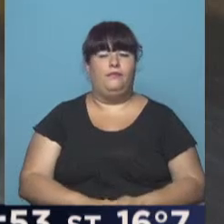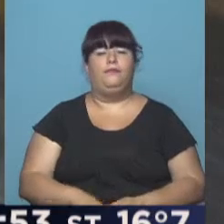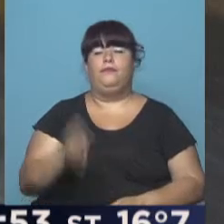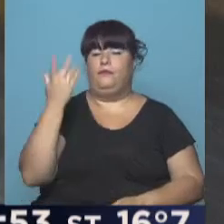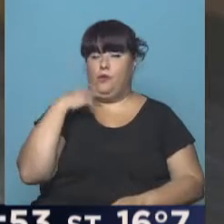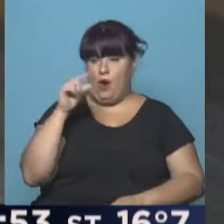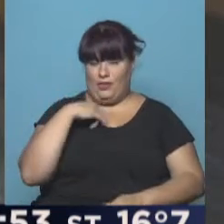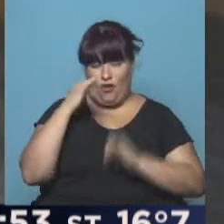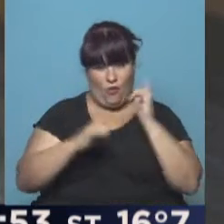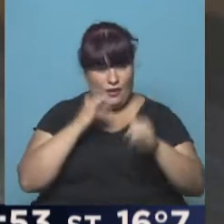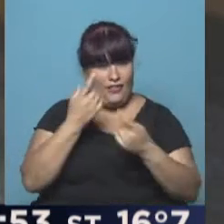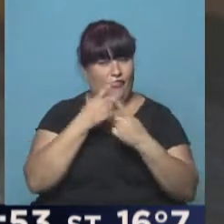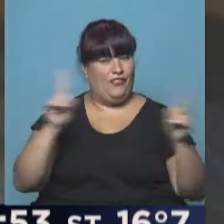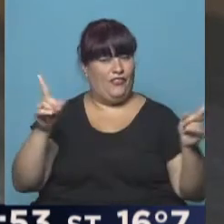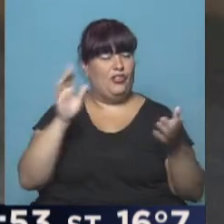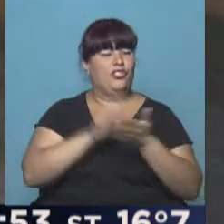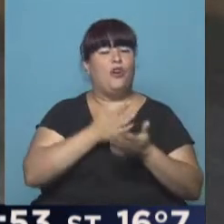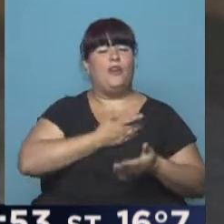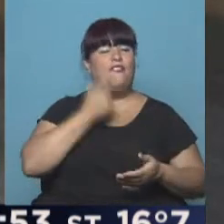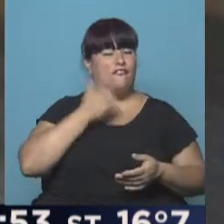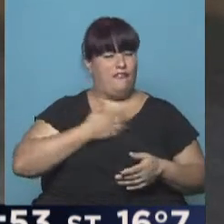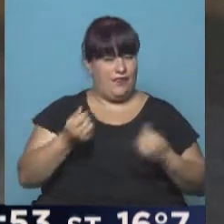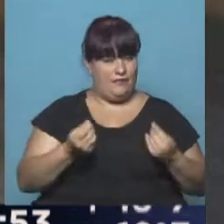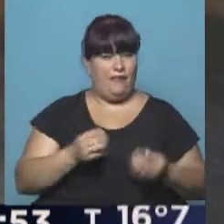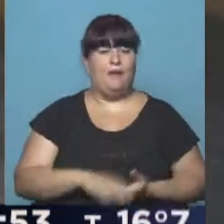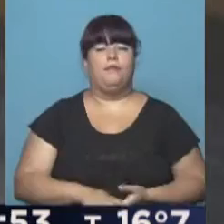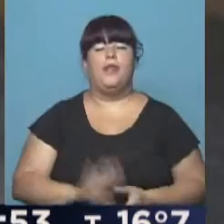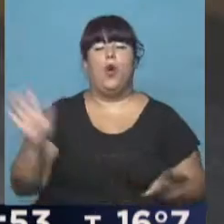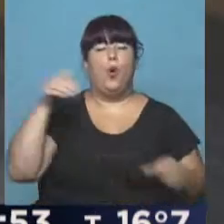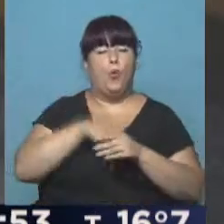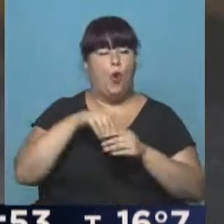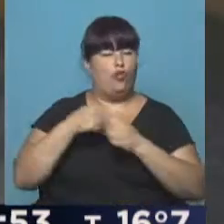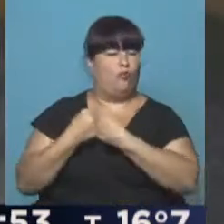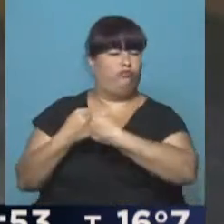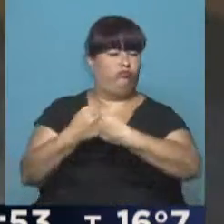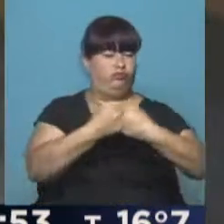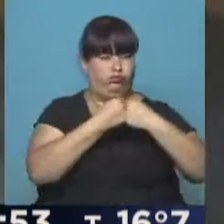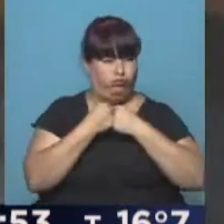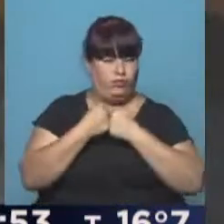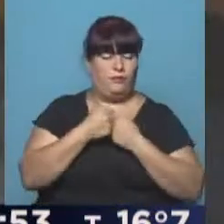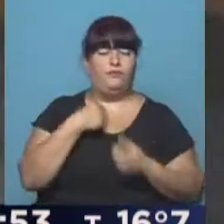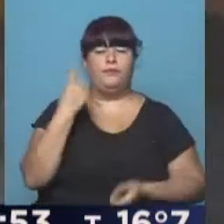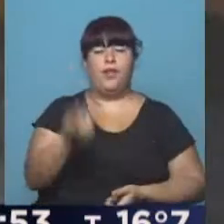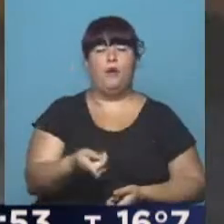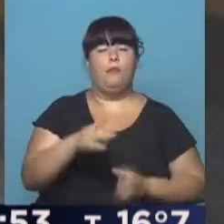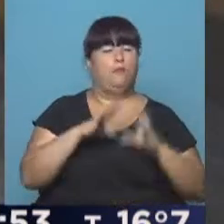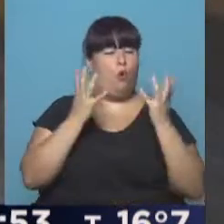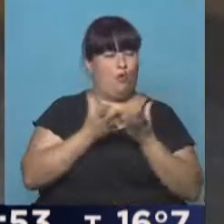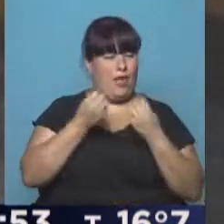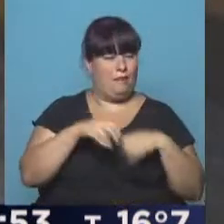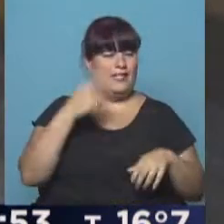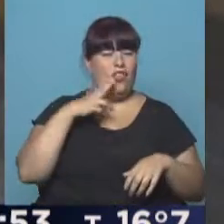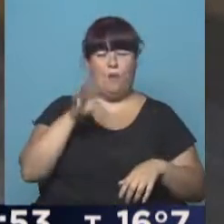Hace un rato contábamos la novedad del día en cuanto a la FIFA tiene que ver con que se ha votado de manera unánime que el próximo Mundial a partir